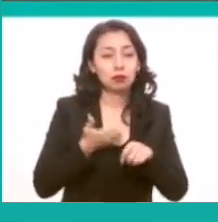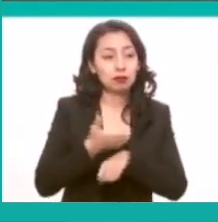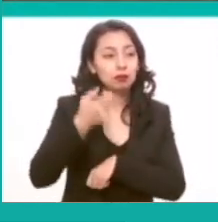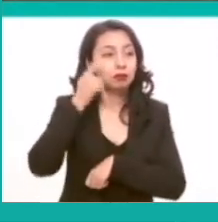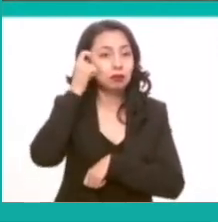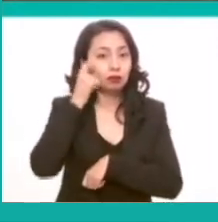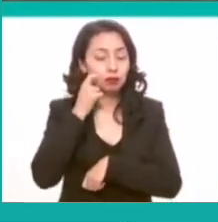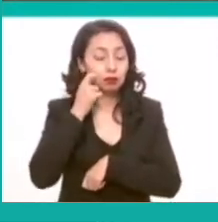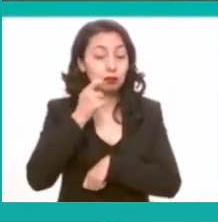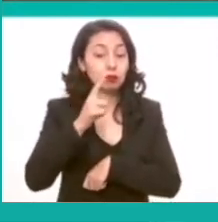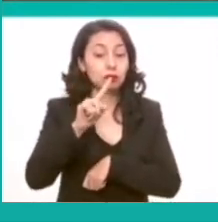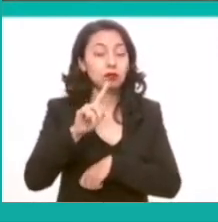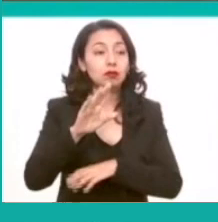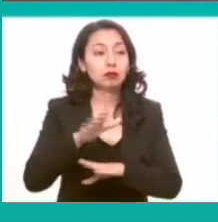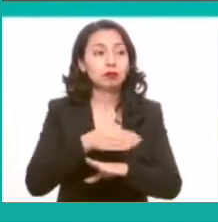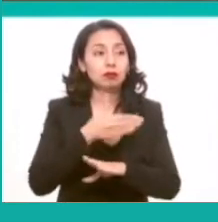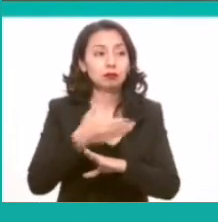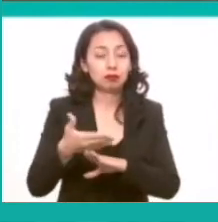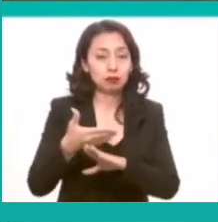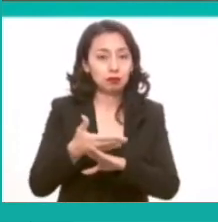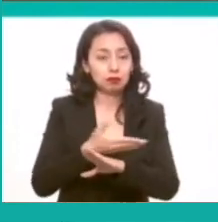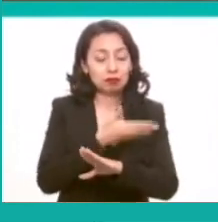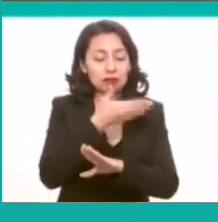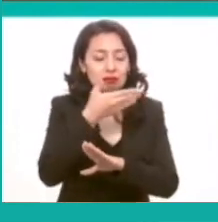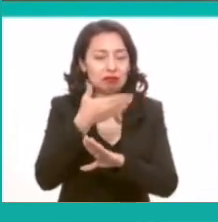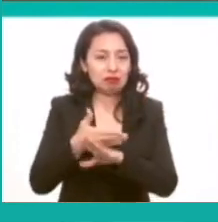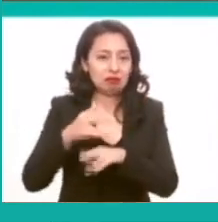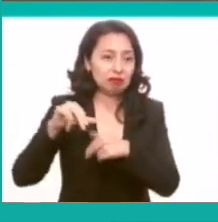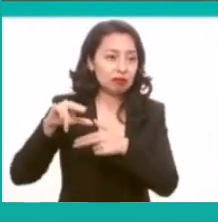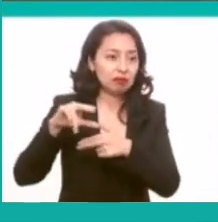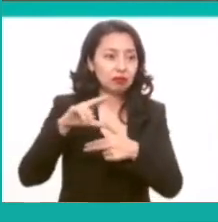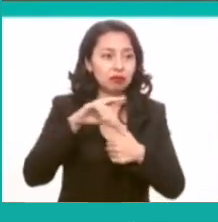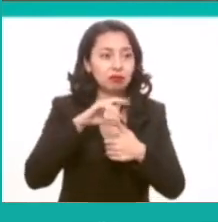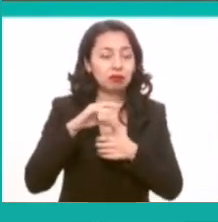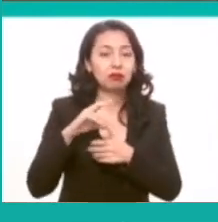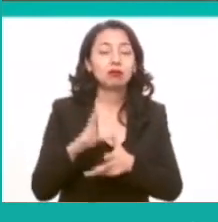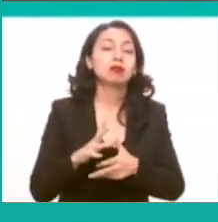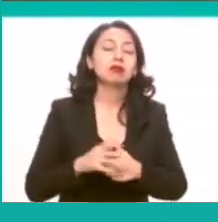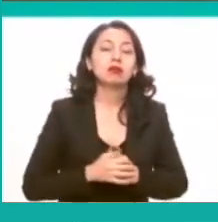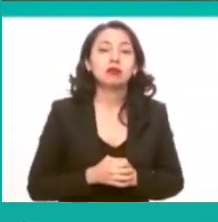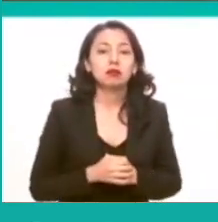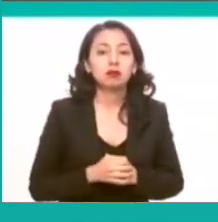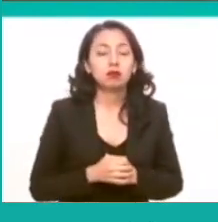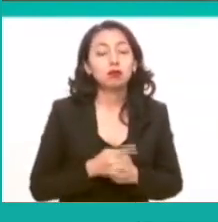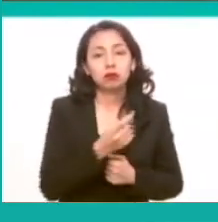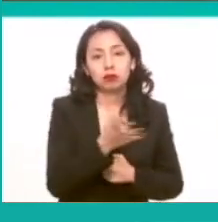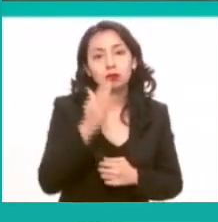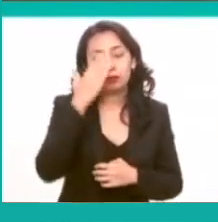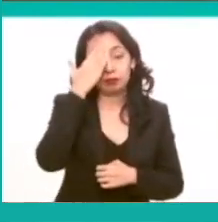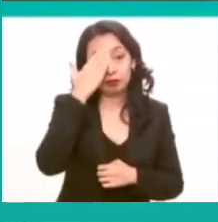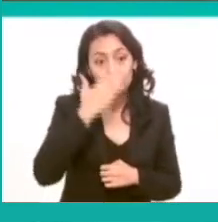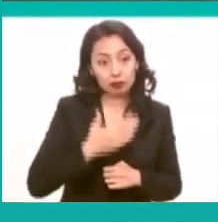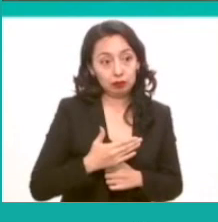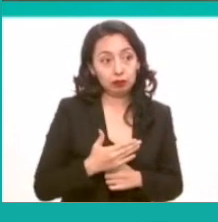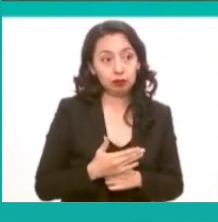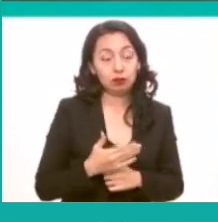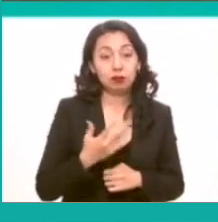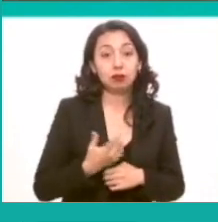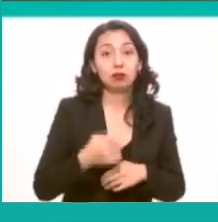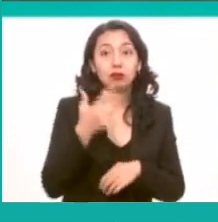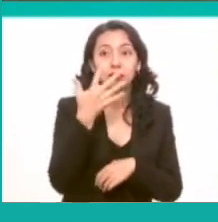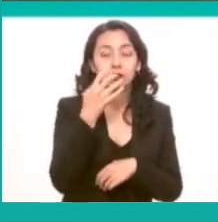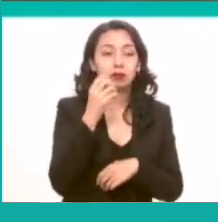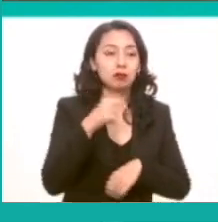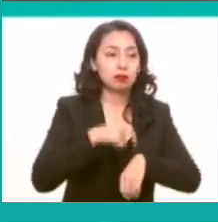sido afectado por uno de los mayores fenómenos climatológicos de nuestra historia como ustedes saben a las 0